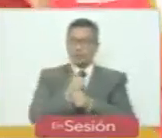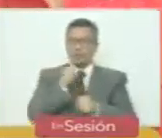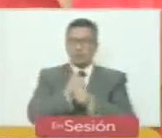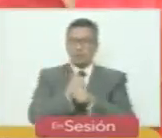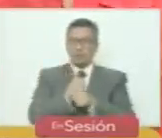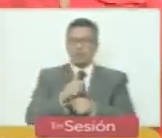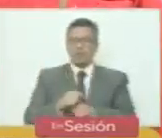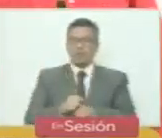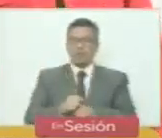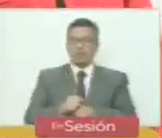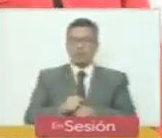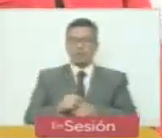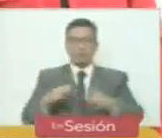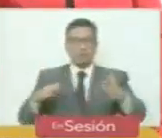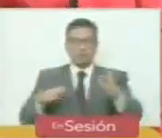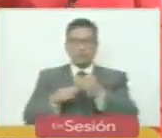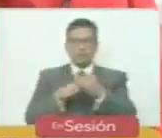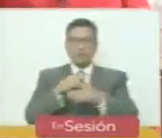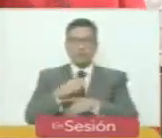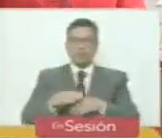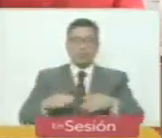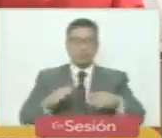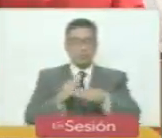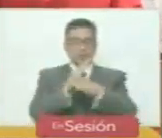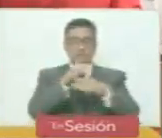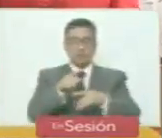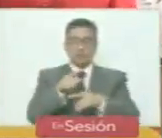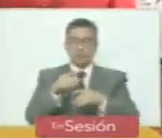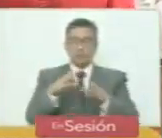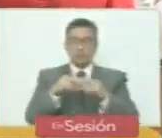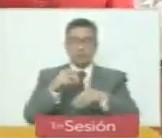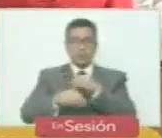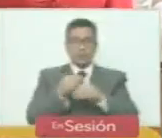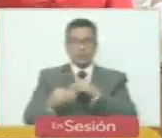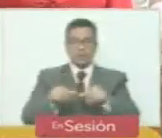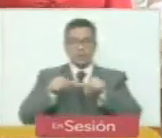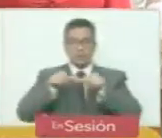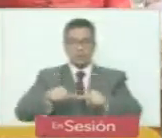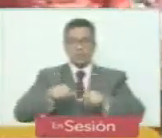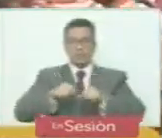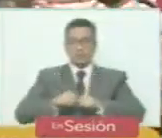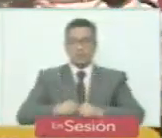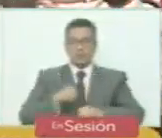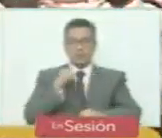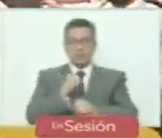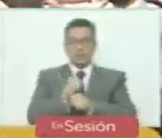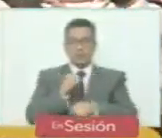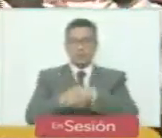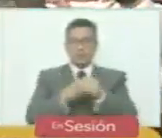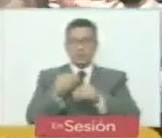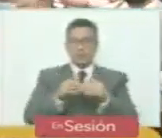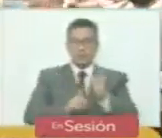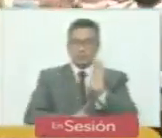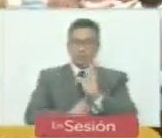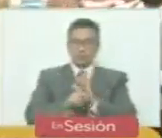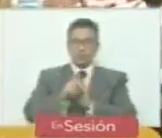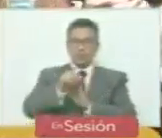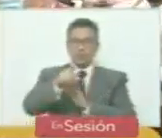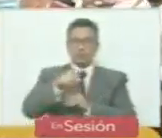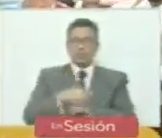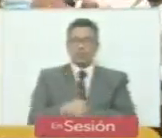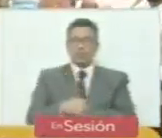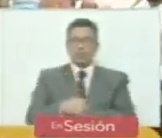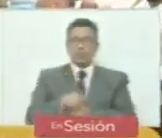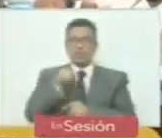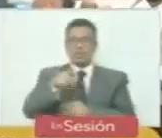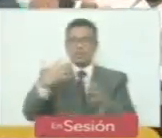medio del bloqueo de las medidas coercitivas unilaterales de mantener operativa y en crecimiento